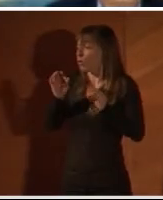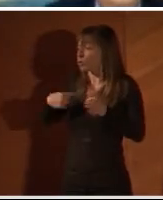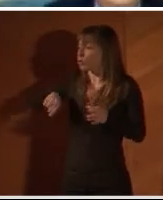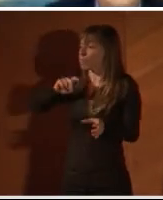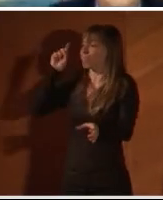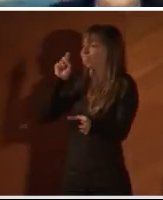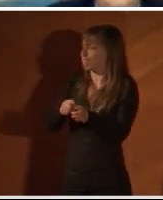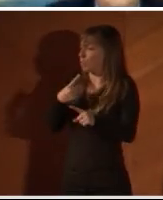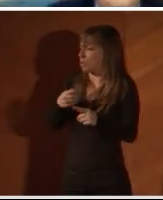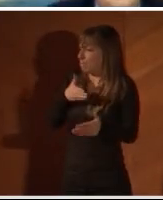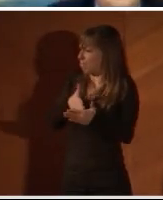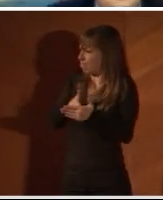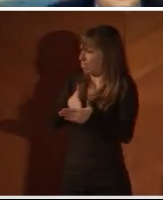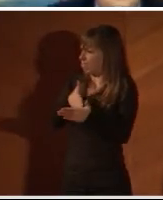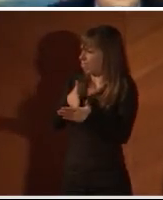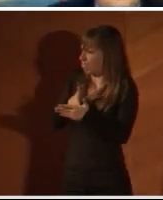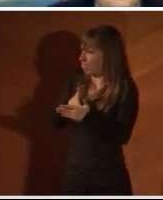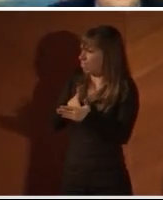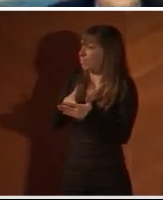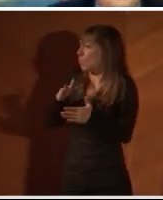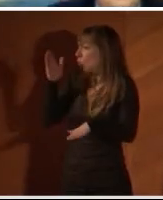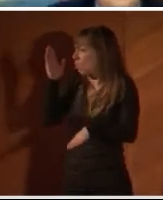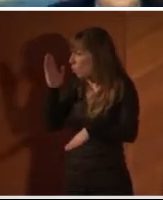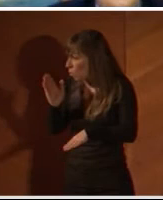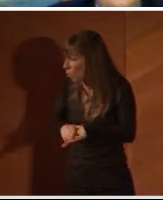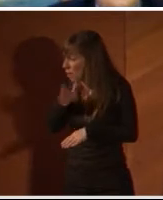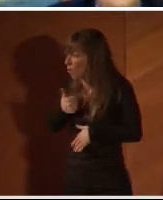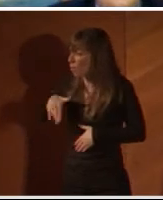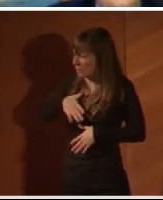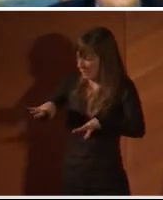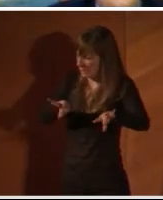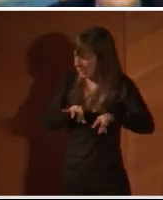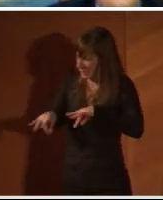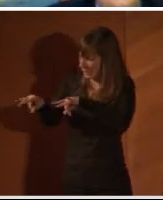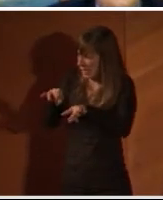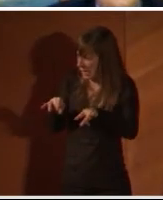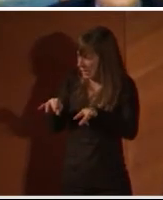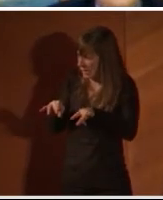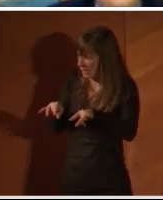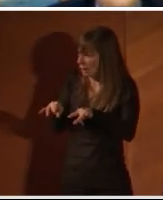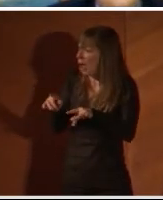para implementar cualquier tipo de política vienen derivadas de que nuestro territorio tiene un 40% de